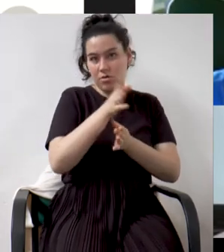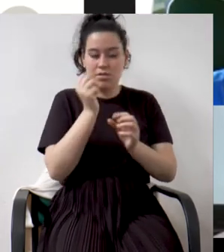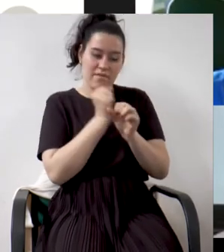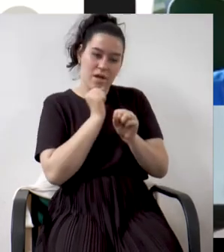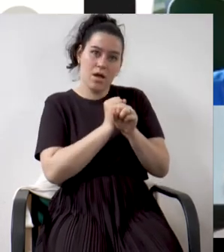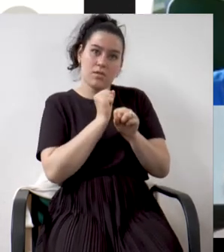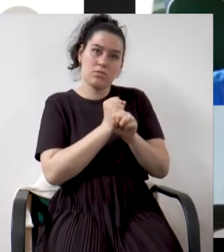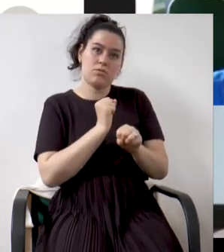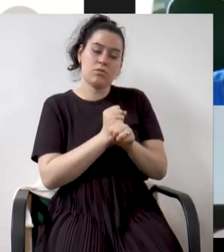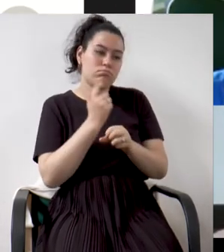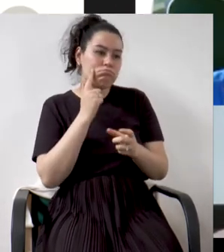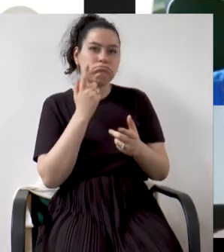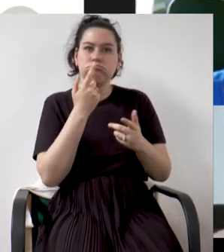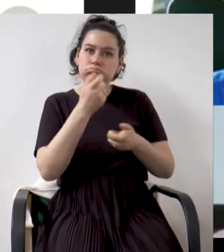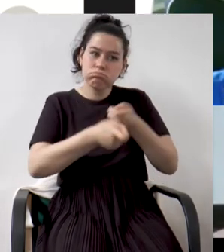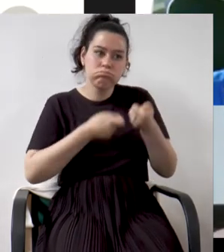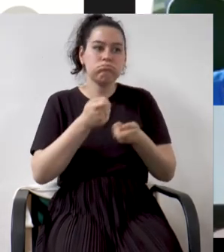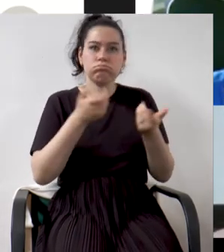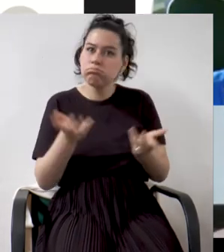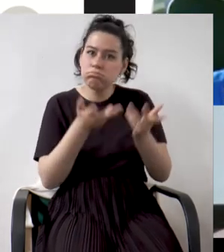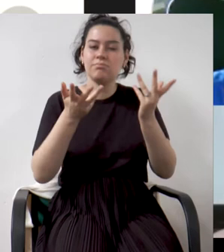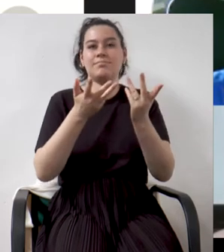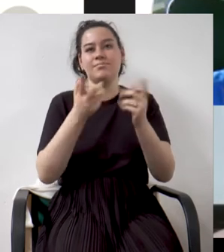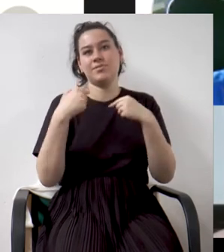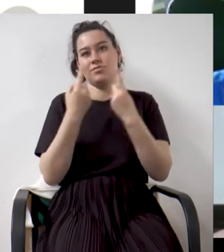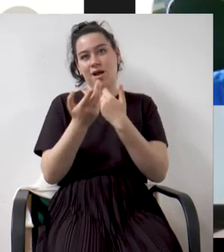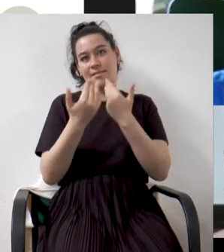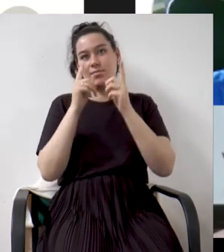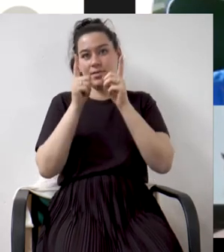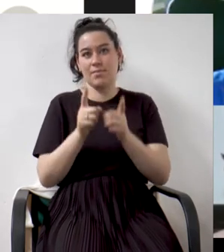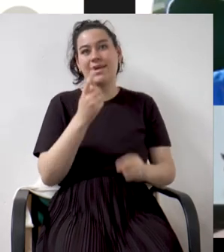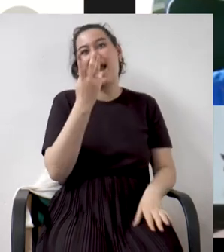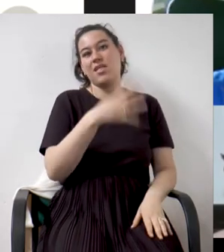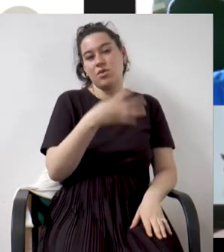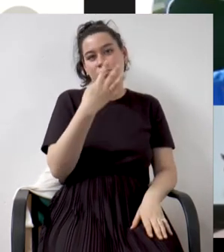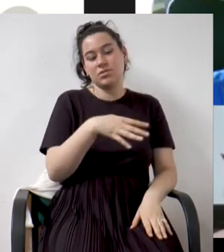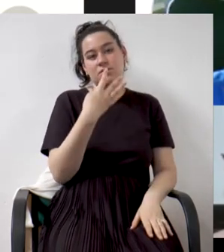trabajando, construyendo el CURE, estamos hablando también de 14